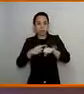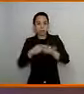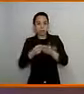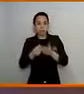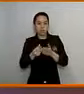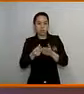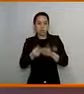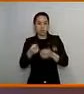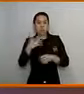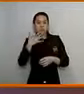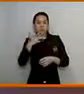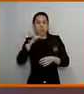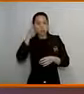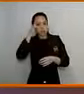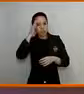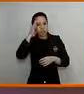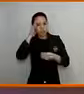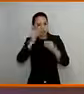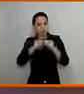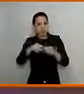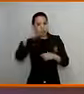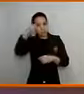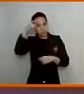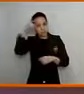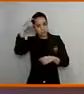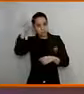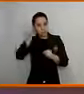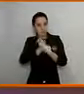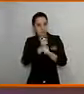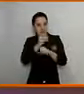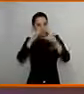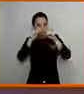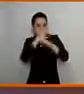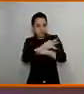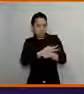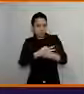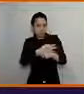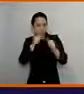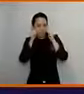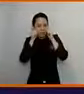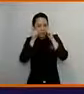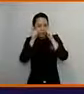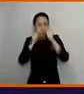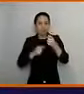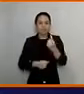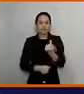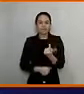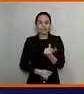que les deseo muchísima suerte. Vamos a descubrir el sueño ganador de esta tarde. Atentos, primer dígito.